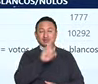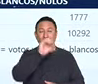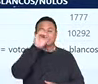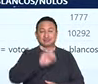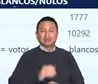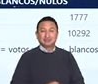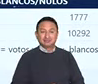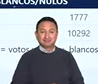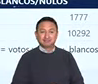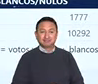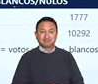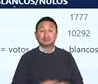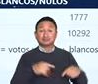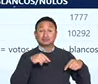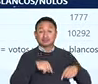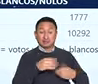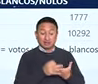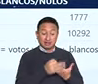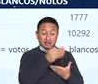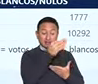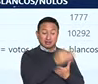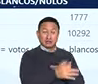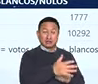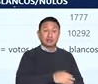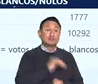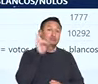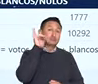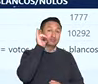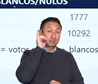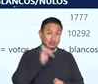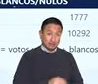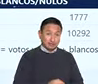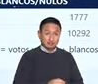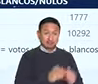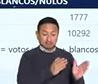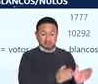92.22%. Eso sería en lo que se refiere a Rumiñahui.